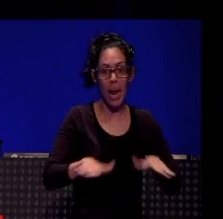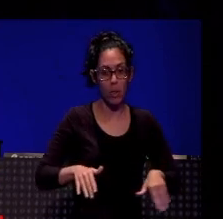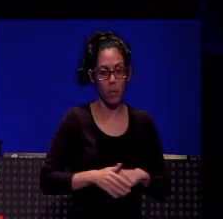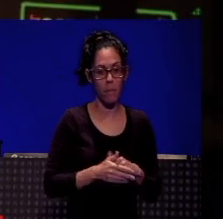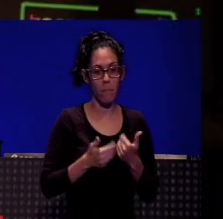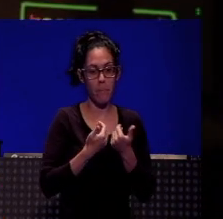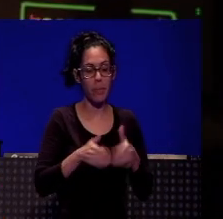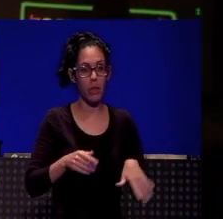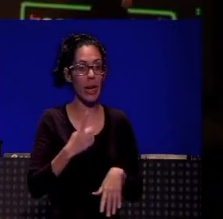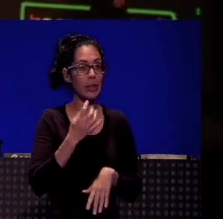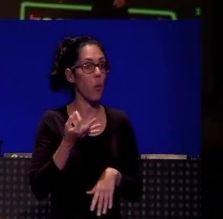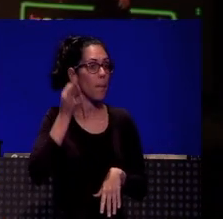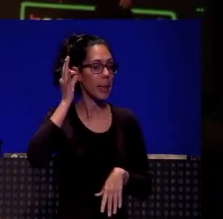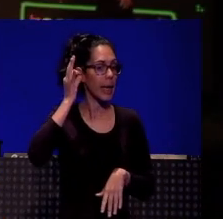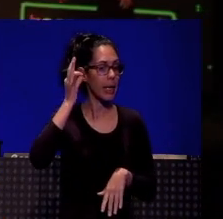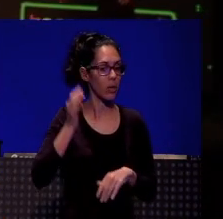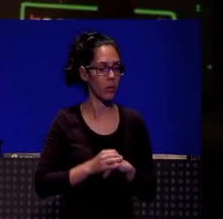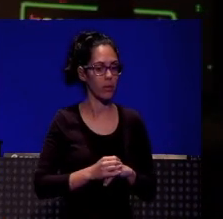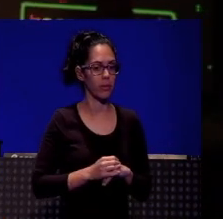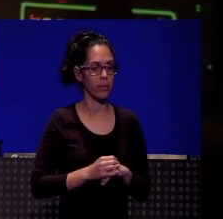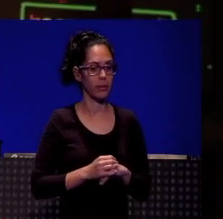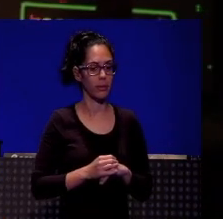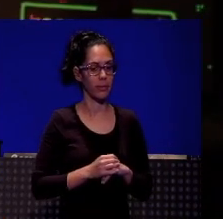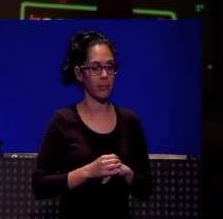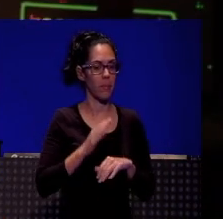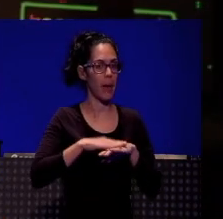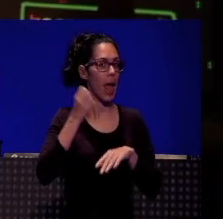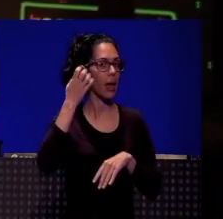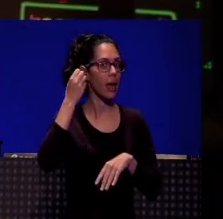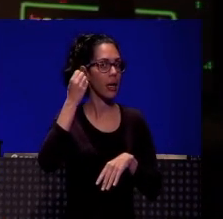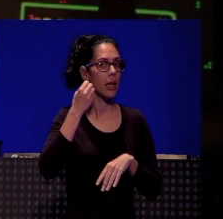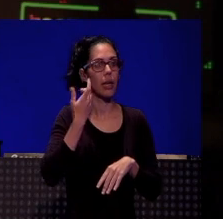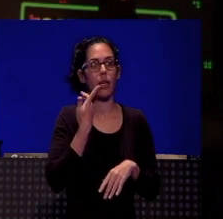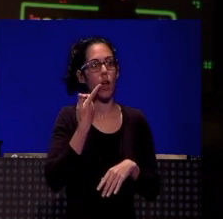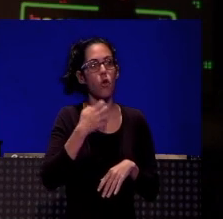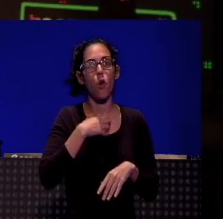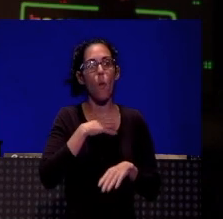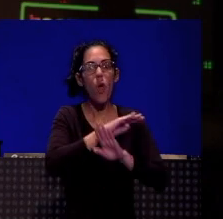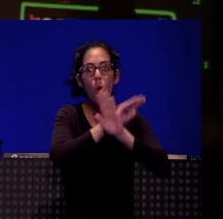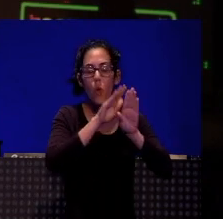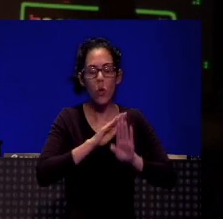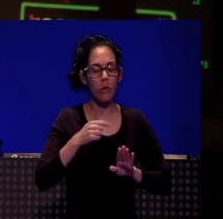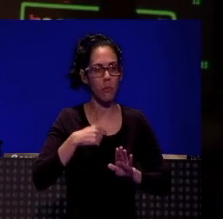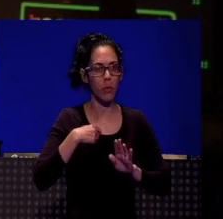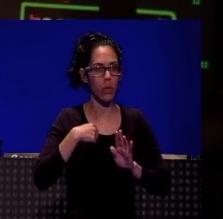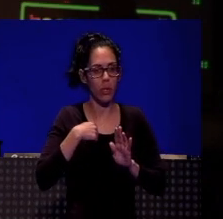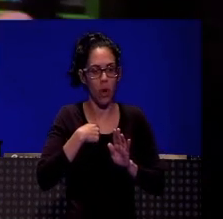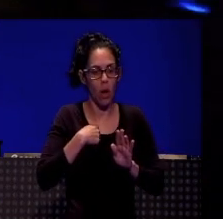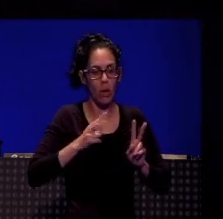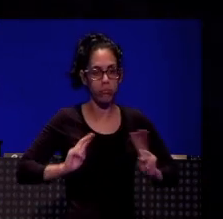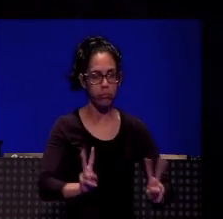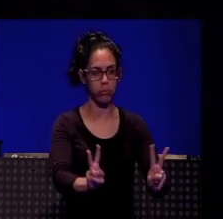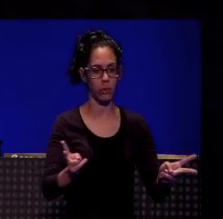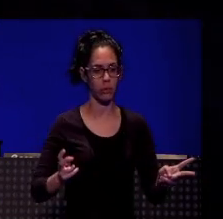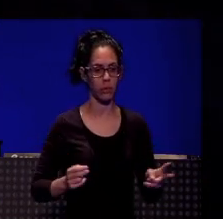un pinganillo a ver macho es que no me podéis poner la última que es que salgo como un toro a eso